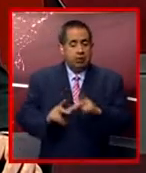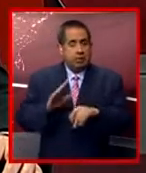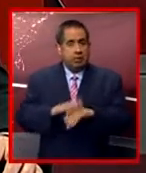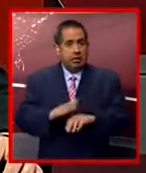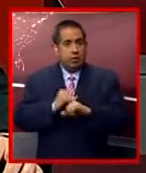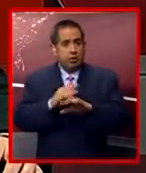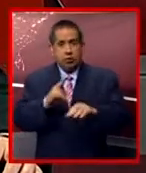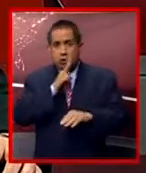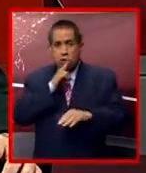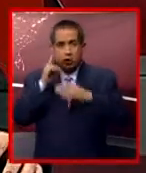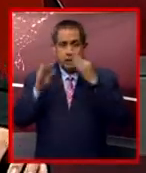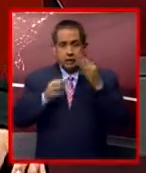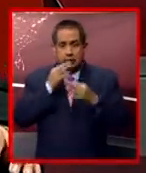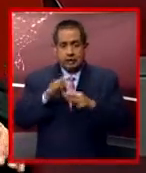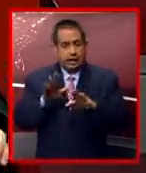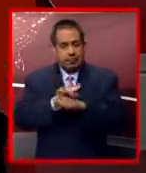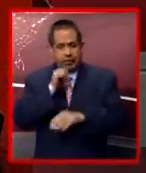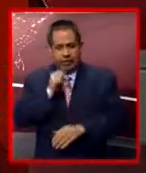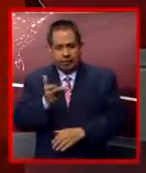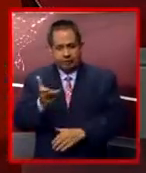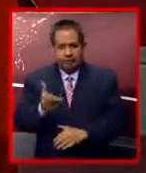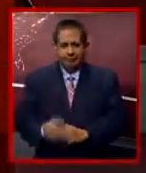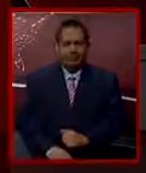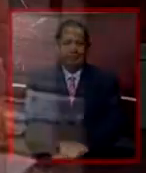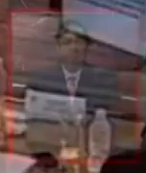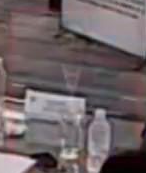en Noticias del Congreso. No le cambie.